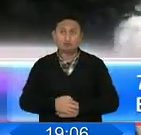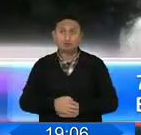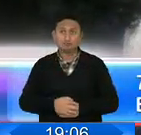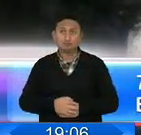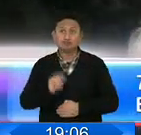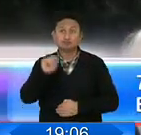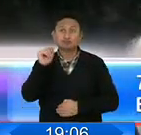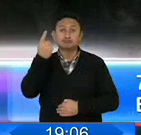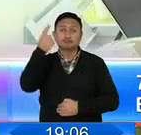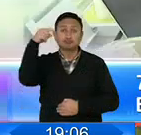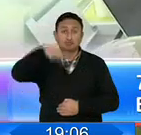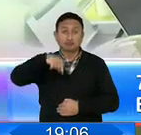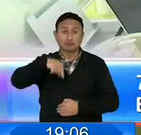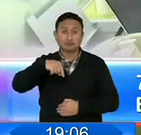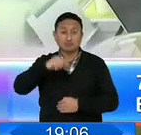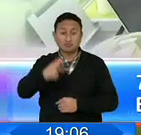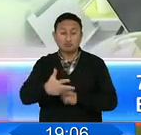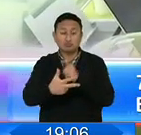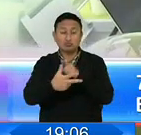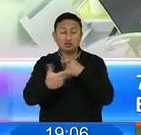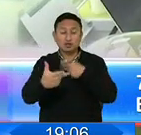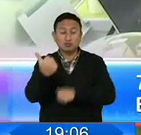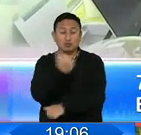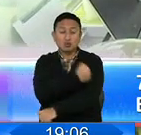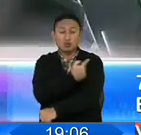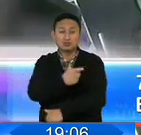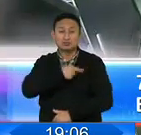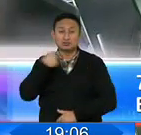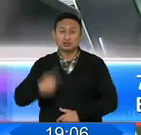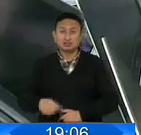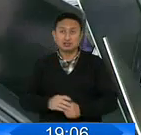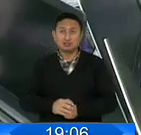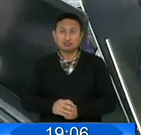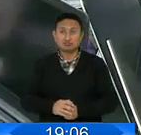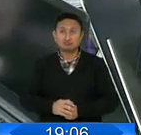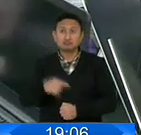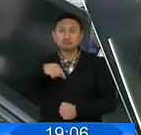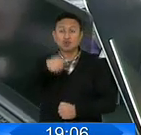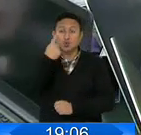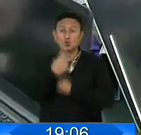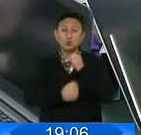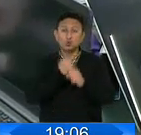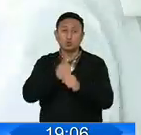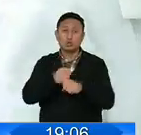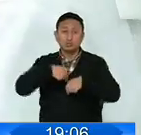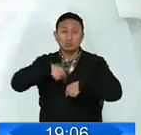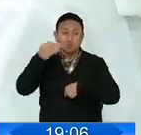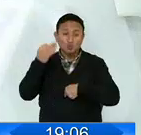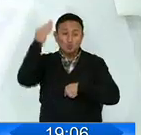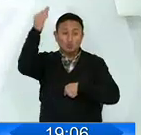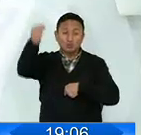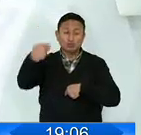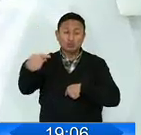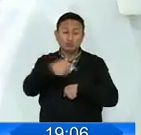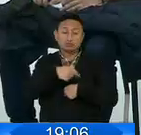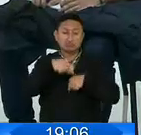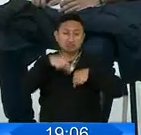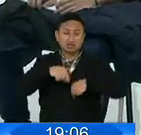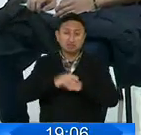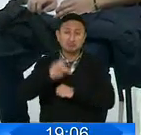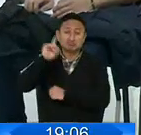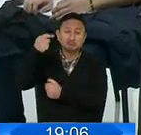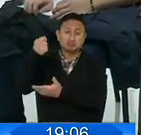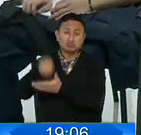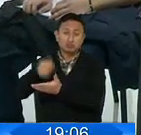primero en el país de fase 3 con una vacuna de origen chino. La duración es de 1 año y en un futuro este fármaco podría importar